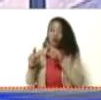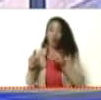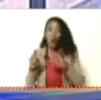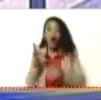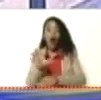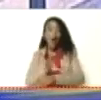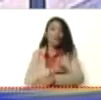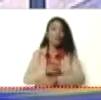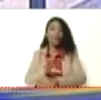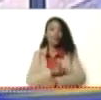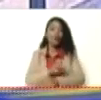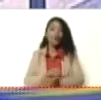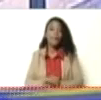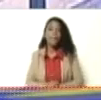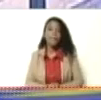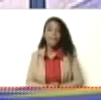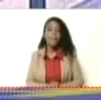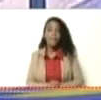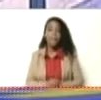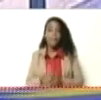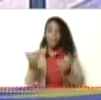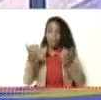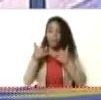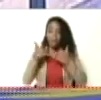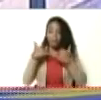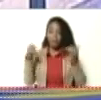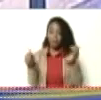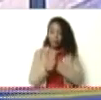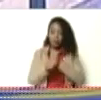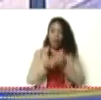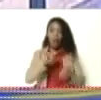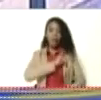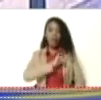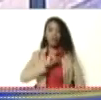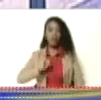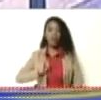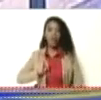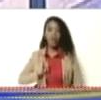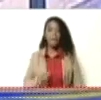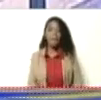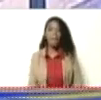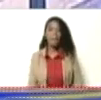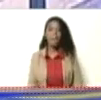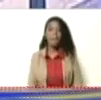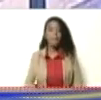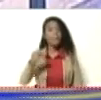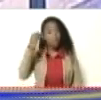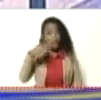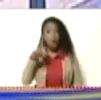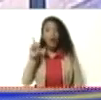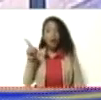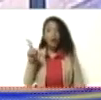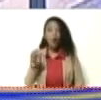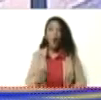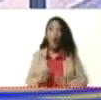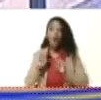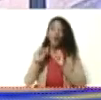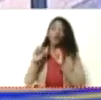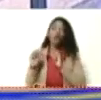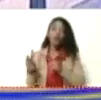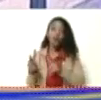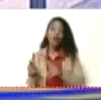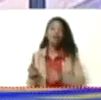cantos, se han redescubierto en su identidad. Y creo que eso es una gran oportunidad,